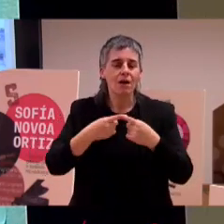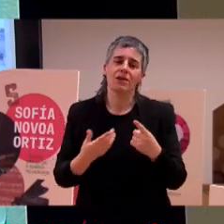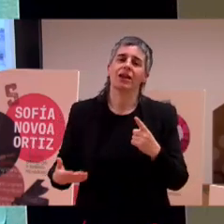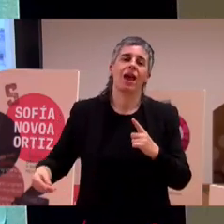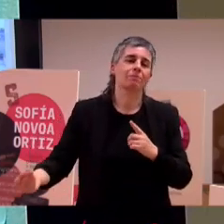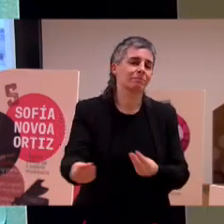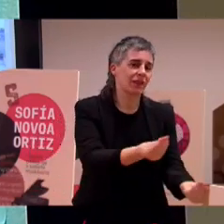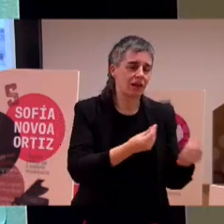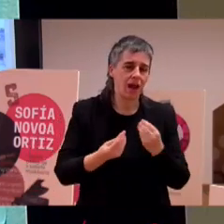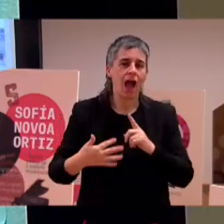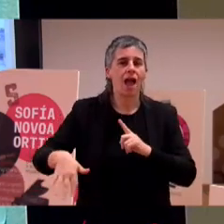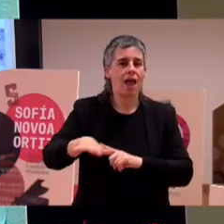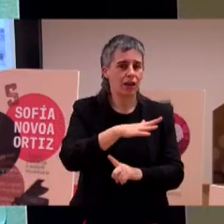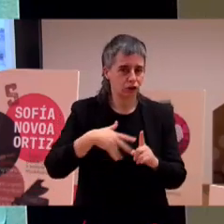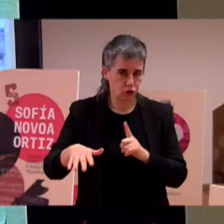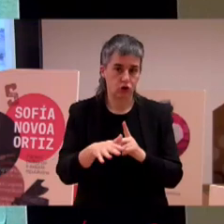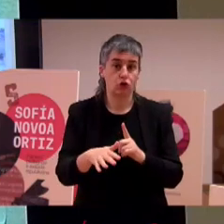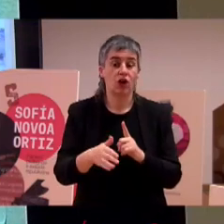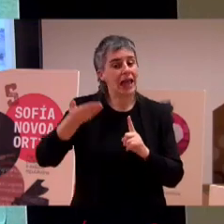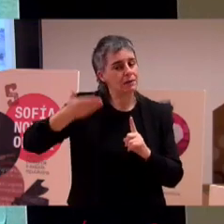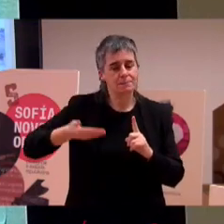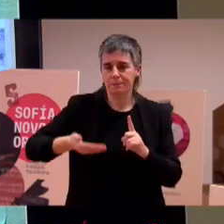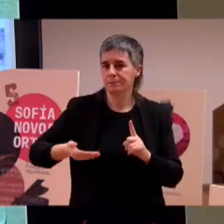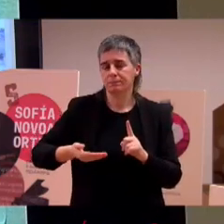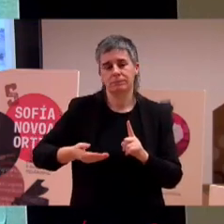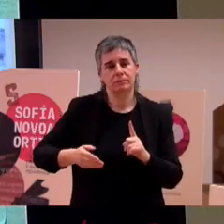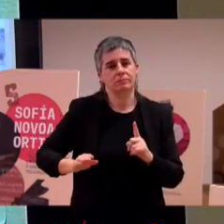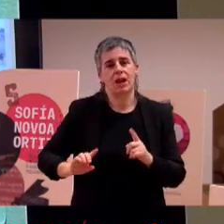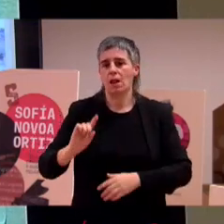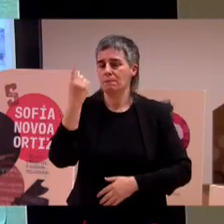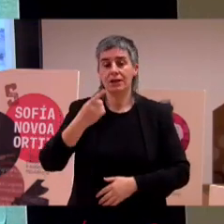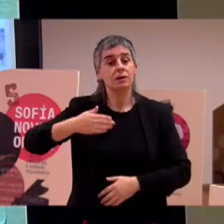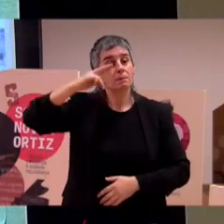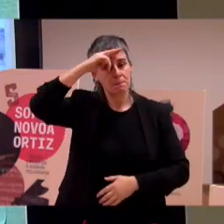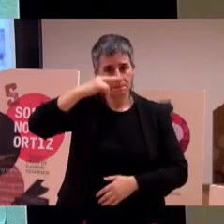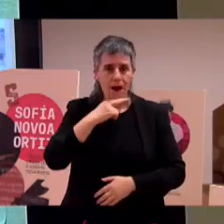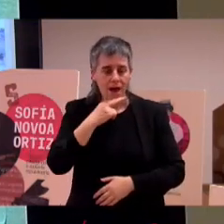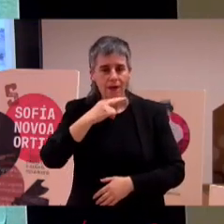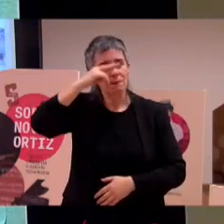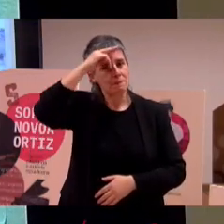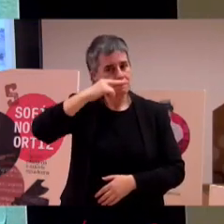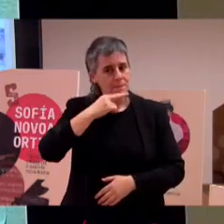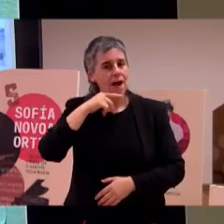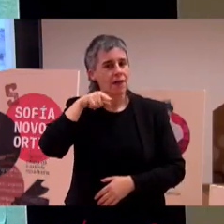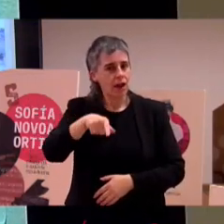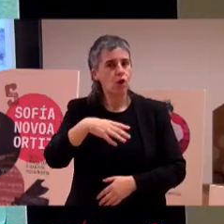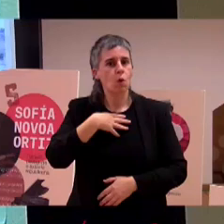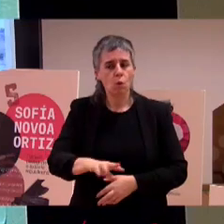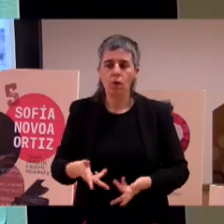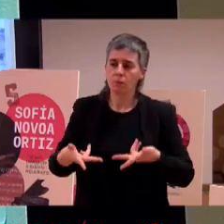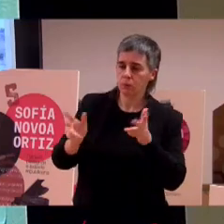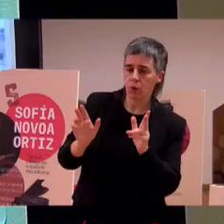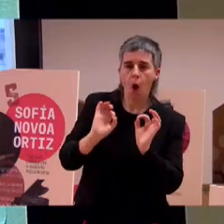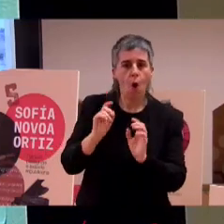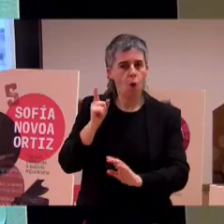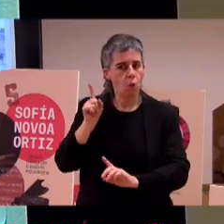fundamentalmente o seu pai, a figura de referencia que naqueles momentos tiña no seu poder a posibilidade de permitir ou prohibir.